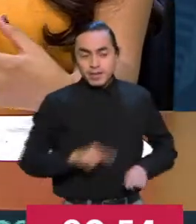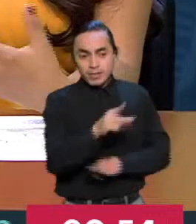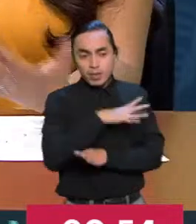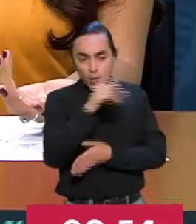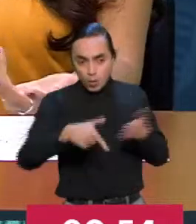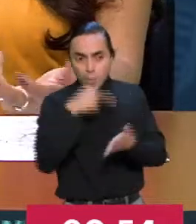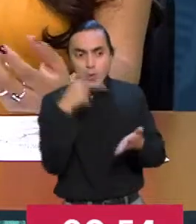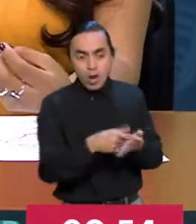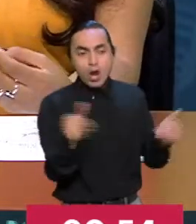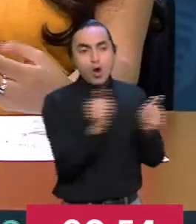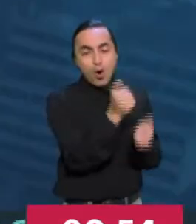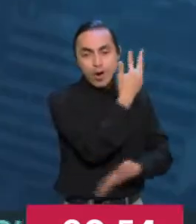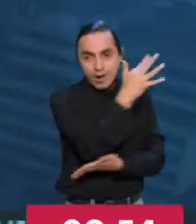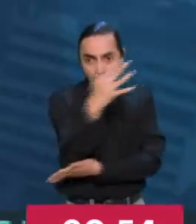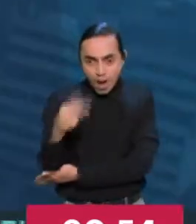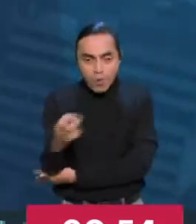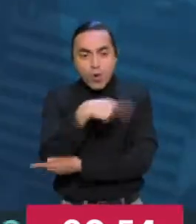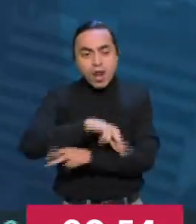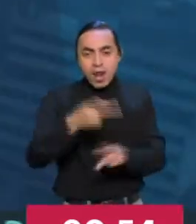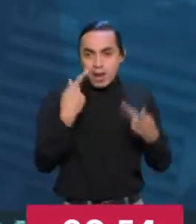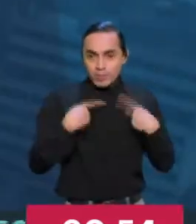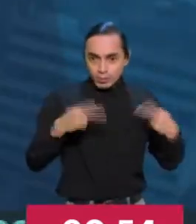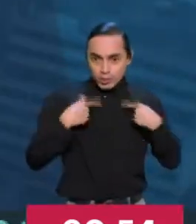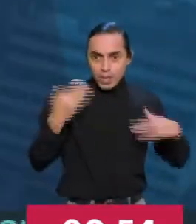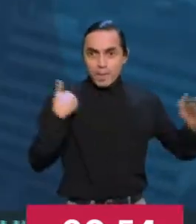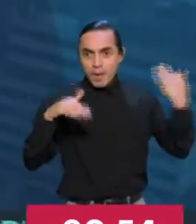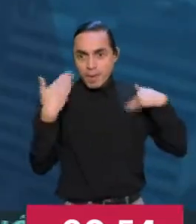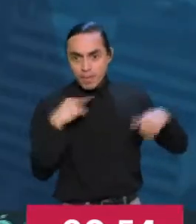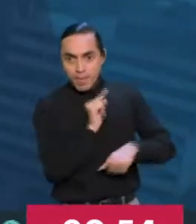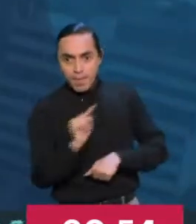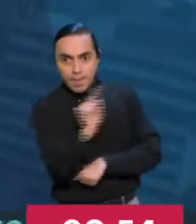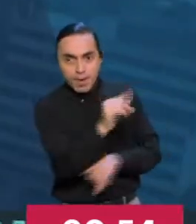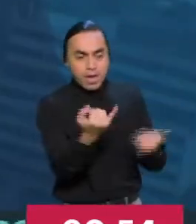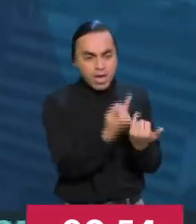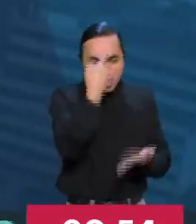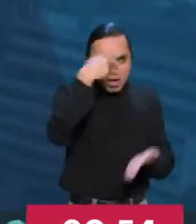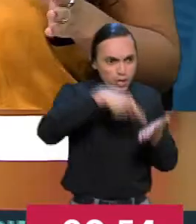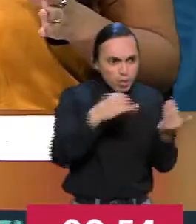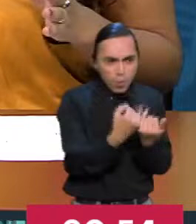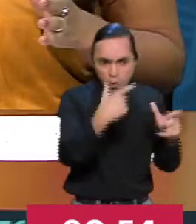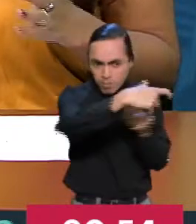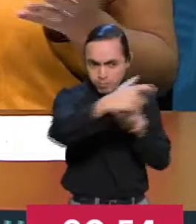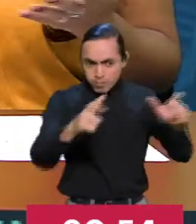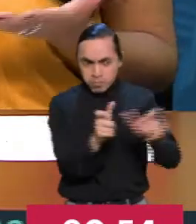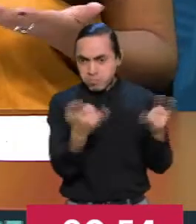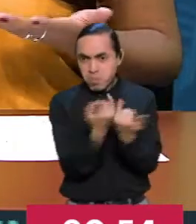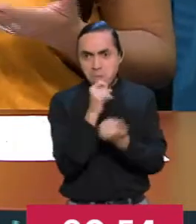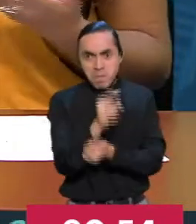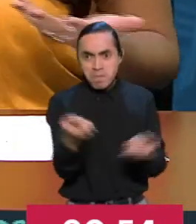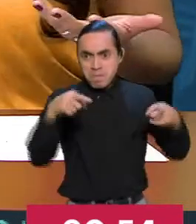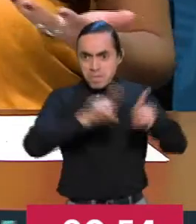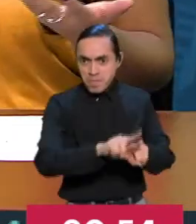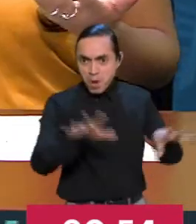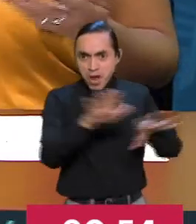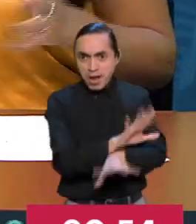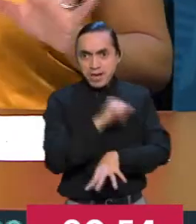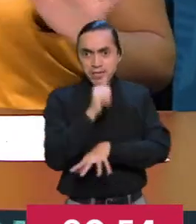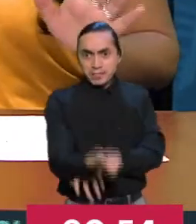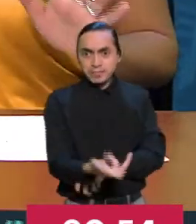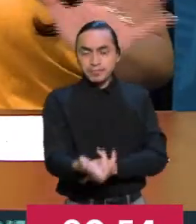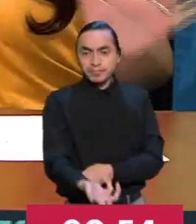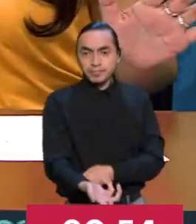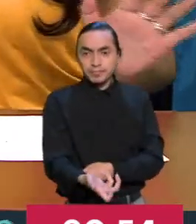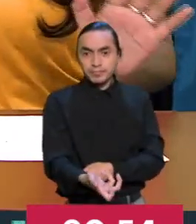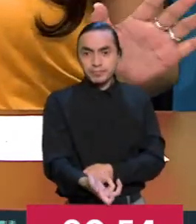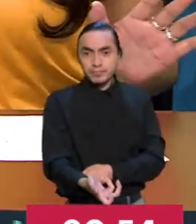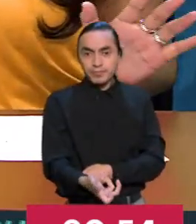espacio con árboles en el cual la gente podía pasear. De hecho, me parece que siempre ha tenido las mismas dimensiones también. Sí. Entonces, no ha cambiado tanto. Digo, a partir